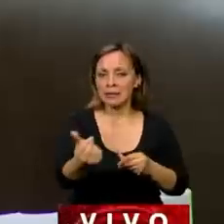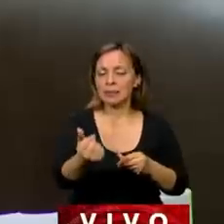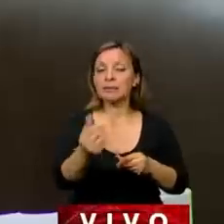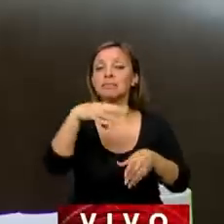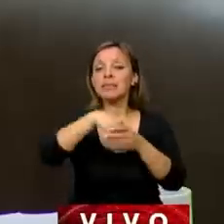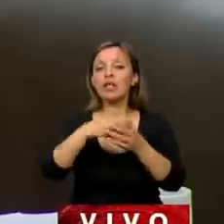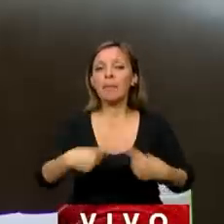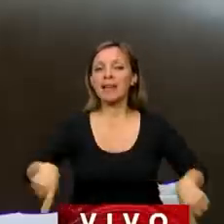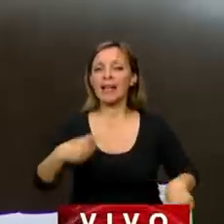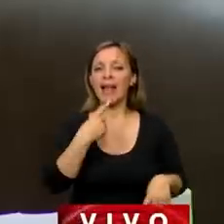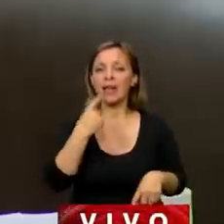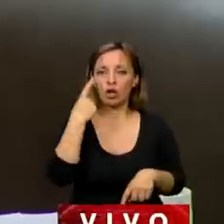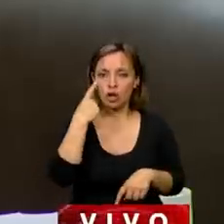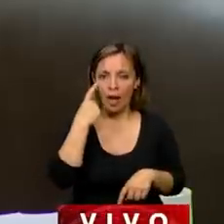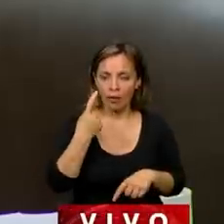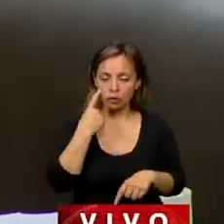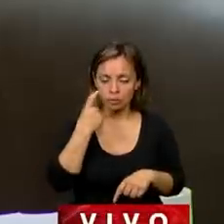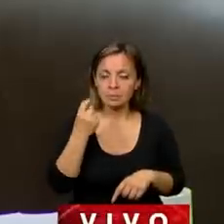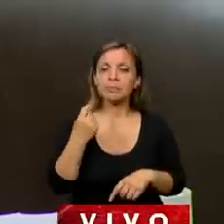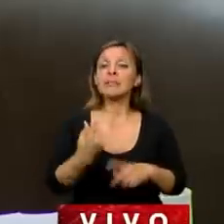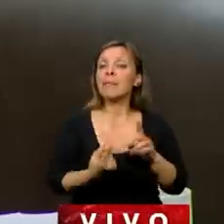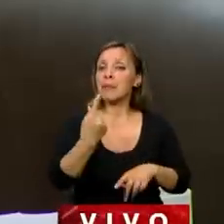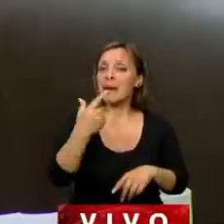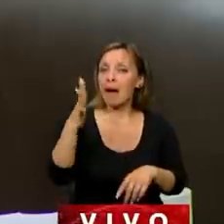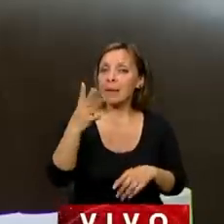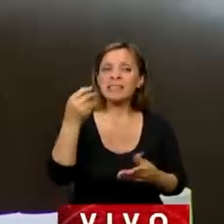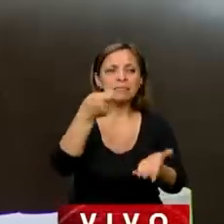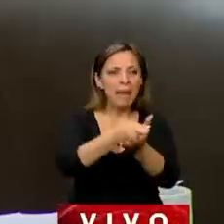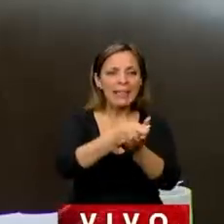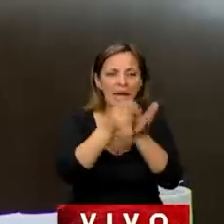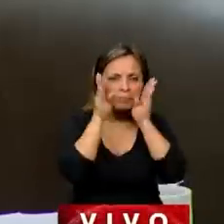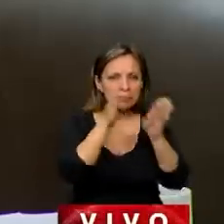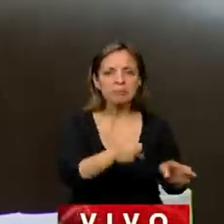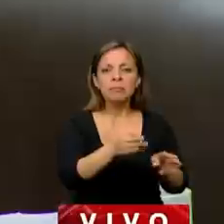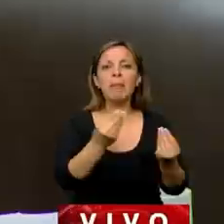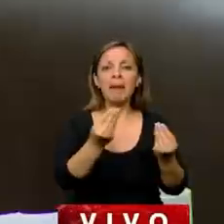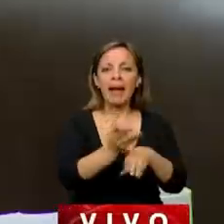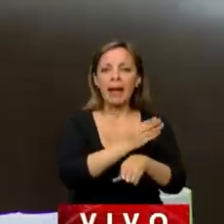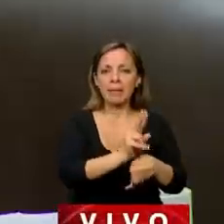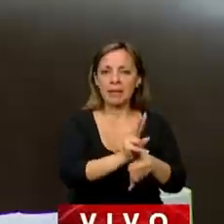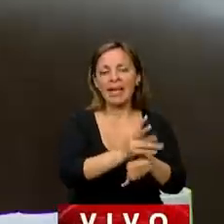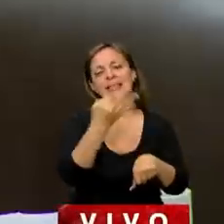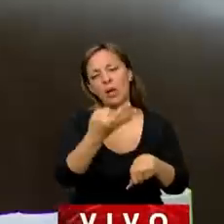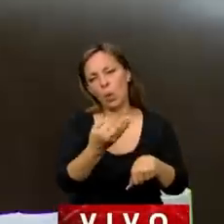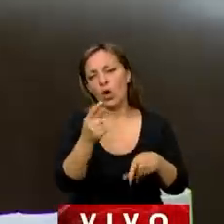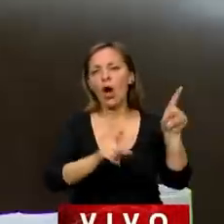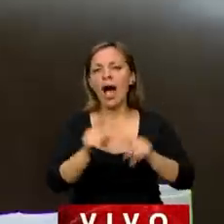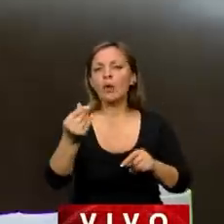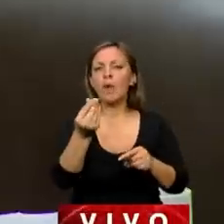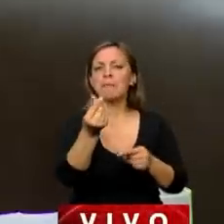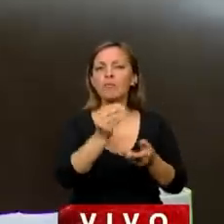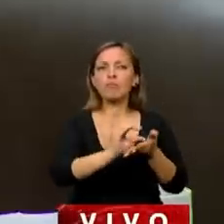Materiales Controlados. ¿Qué queremos decir con esto? Que por primera vez se le pone dinero, más allá de que seguramente hay montos irrisorios, como se mencionó por